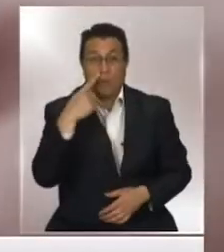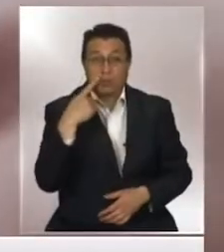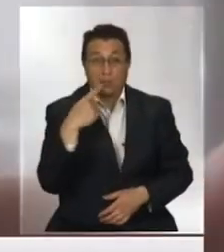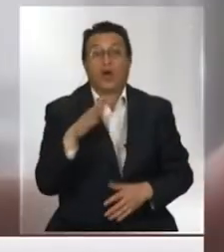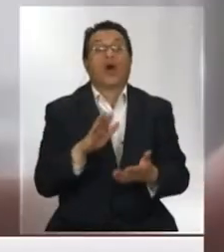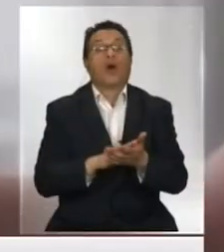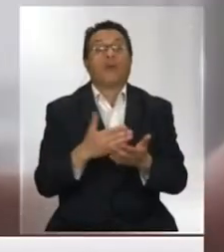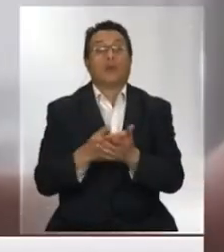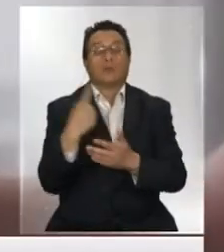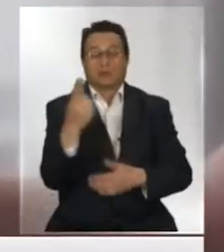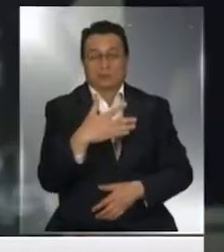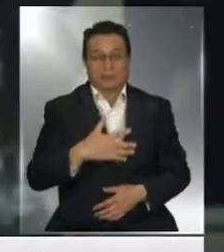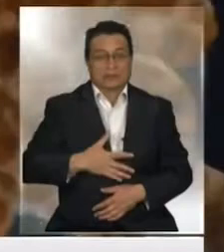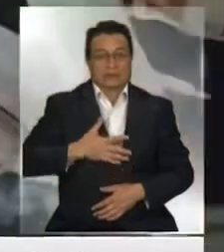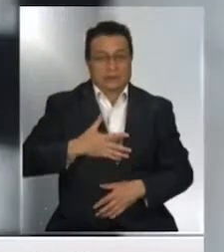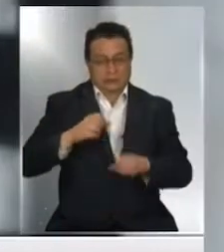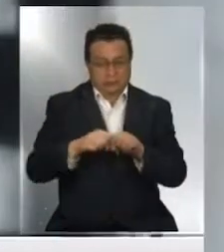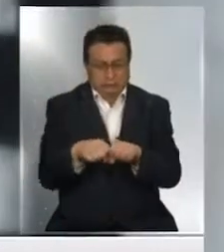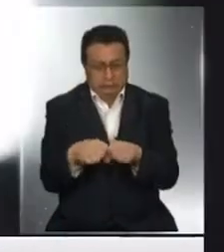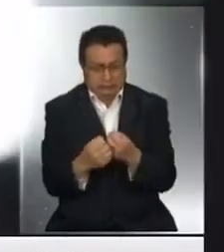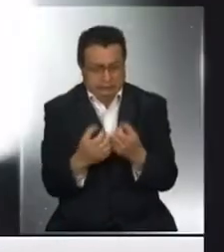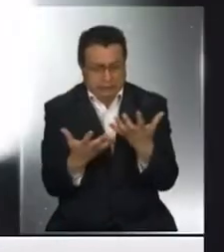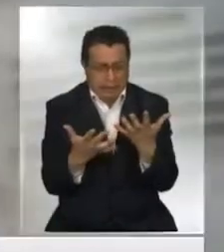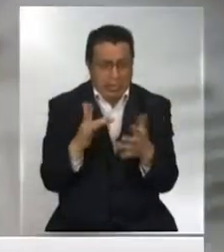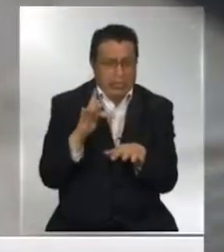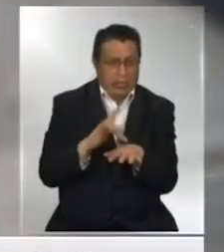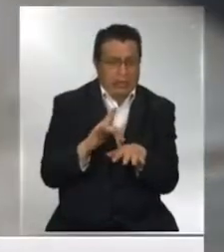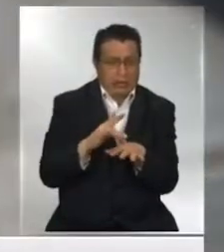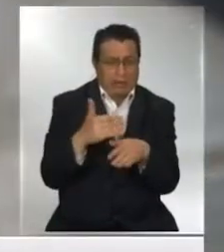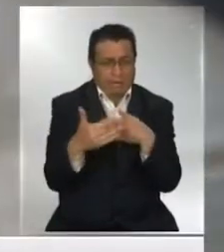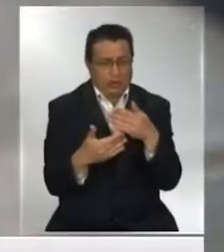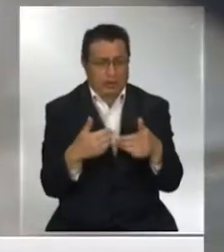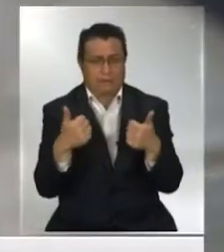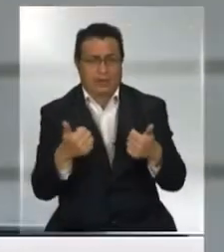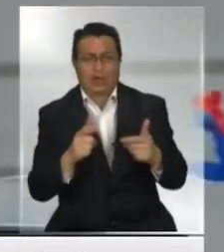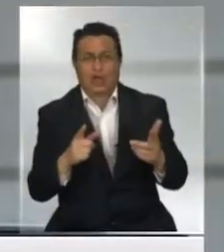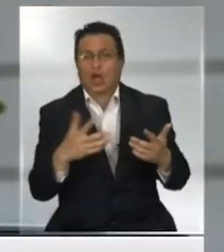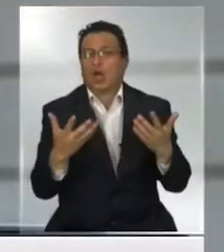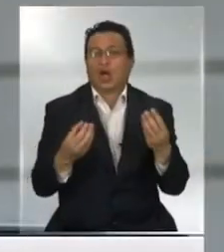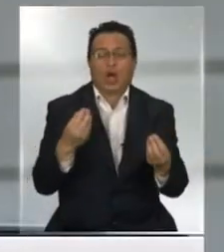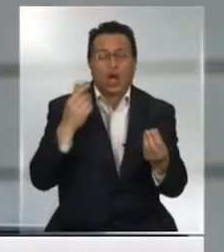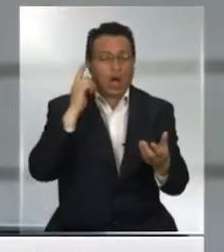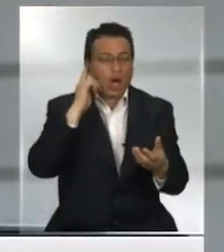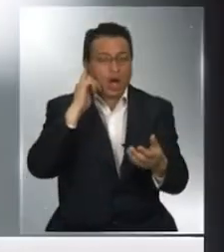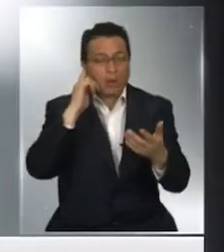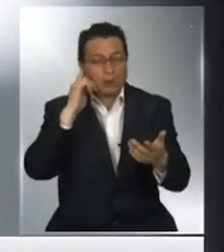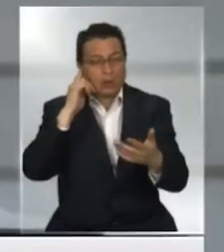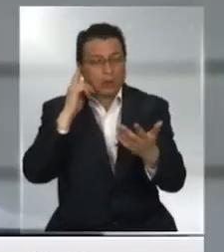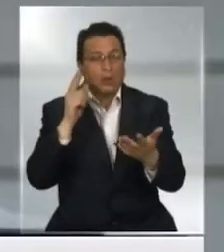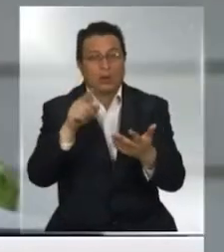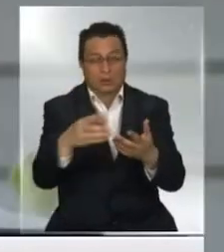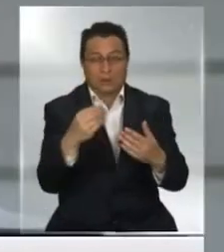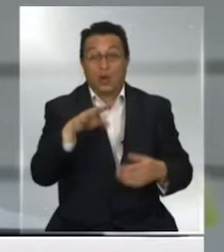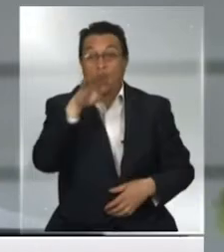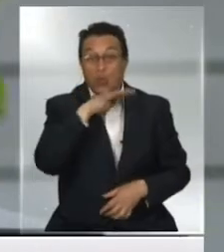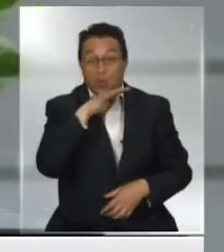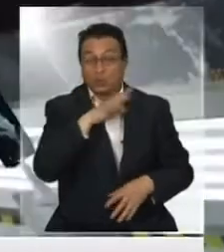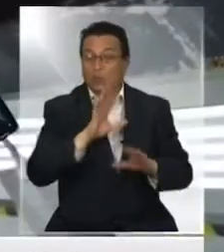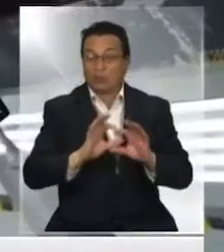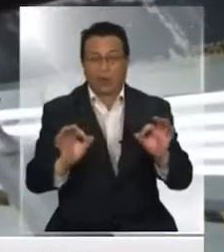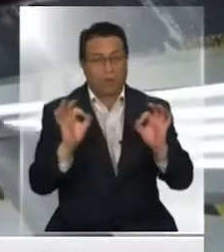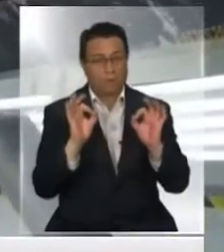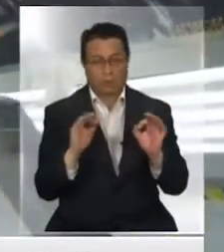Porque la sensación que uno tiene es que se le va a quebrar, que no funciona bien. Hasta ahora, ¿cómo ha sido la experiencia? En cuanto a uso, es muy sutil y